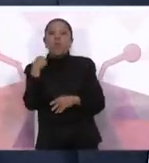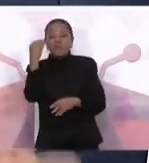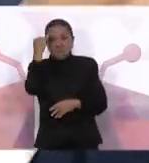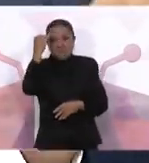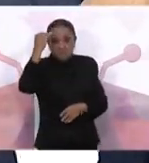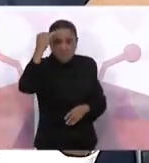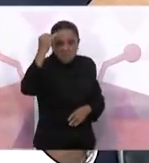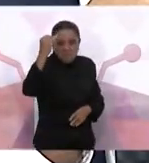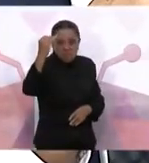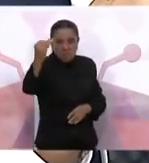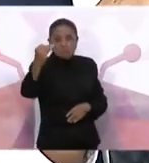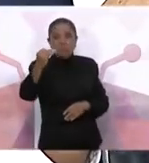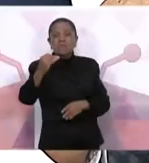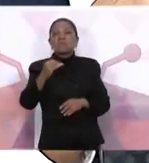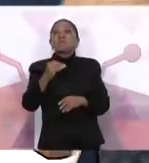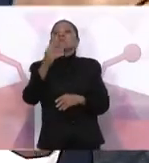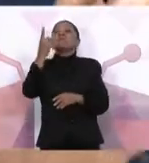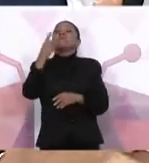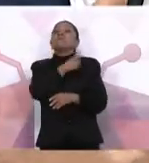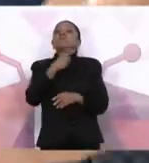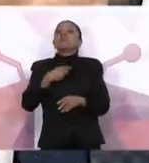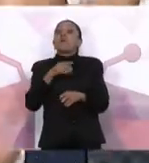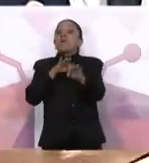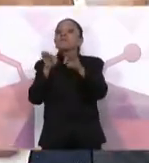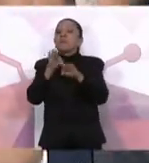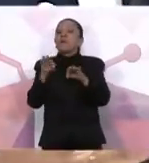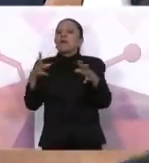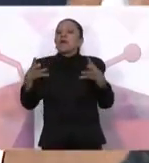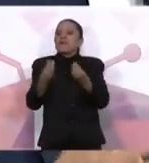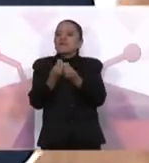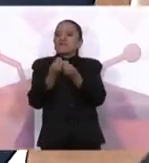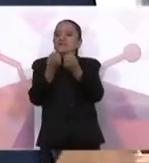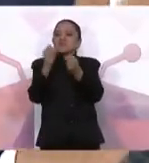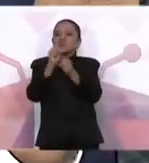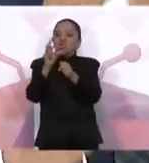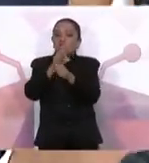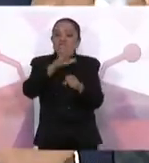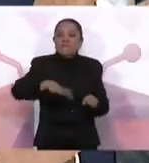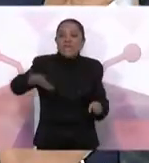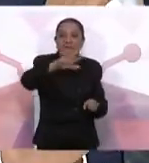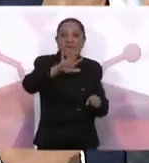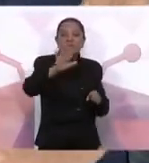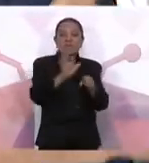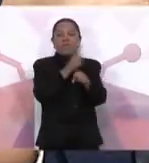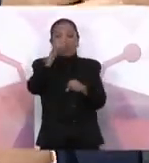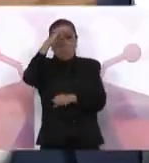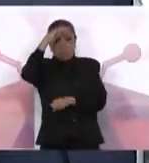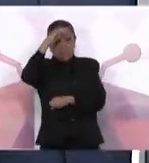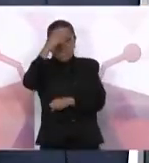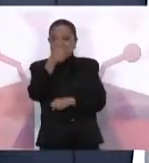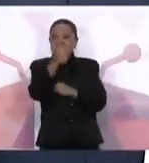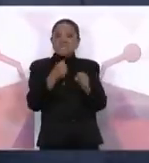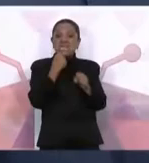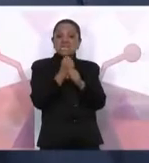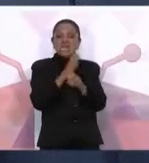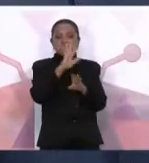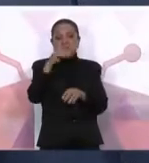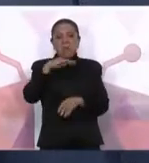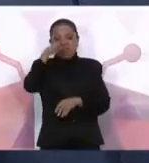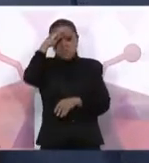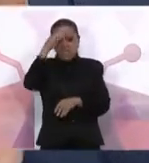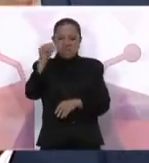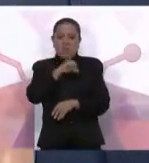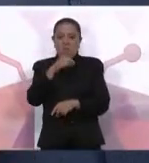sexenio piensa sólo en sí mismo hay que pensar en que la sociedad debe participar en un proyecto de planeación en donde contemplemos hoy a los niños estaba en el